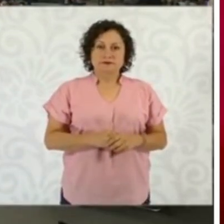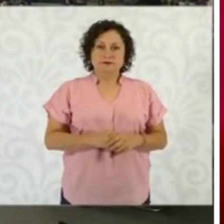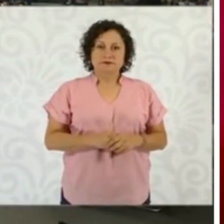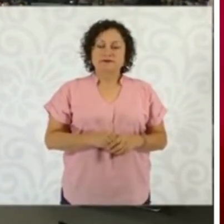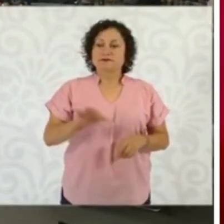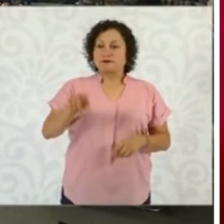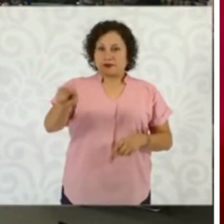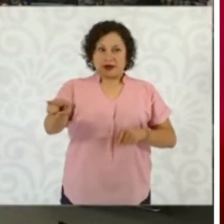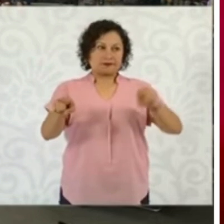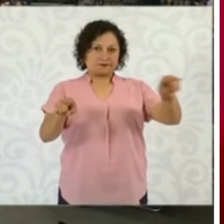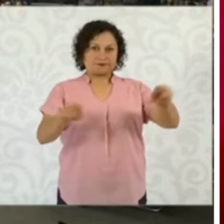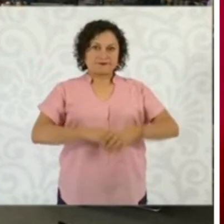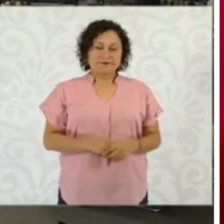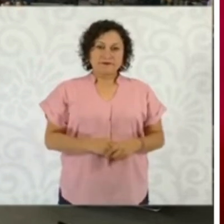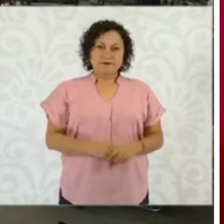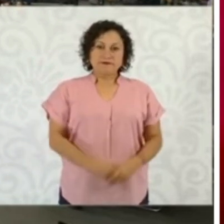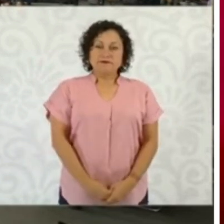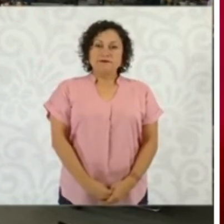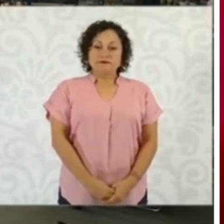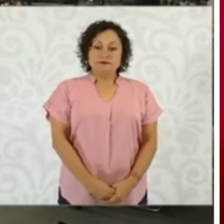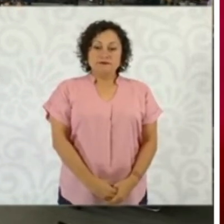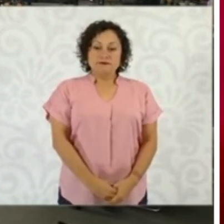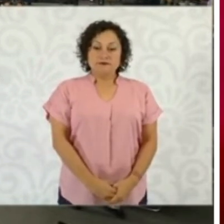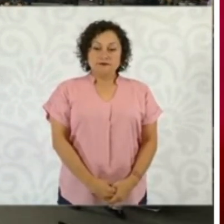A ver acá y luego acá.